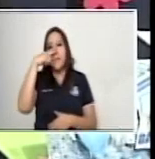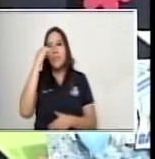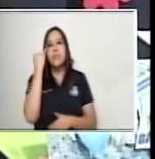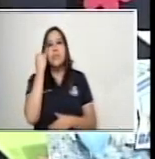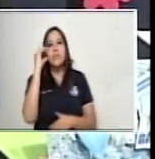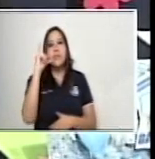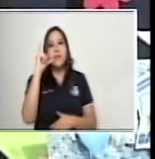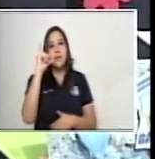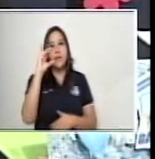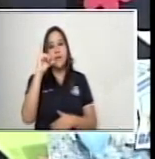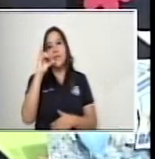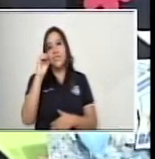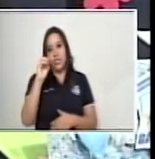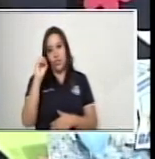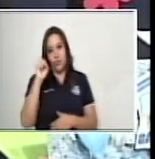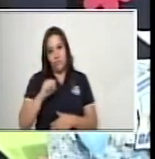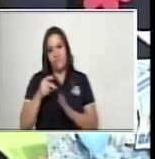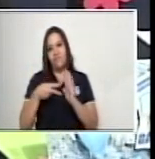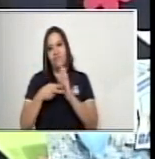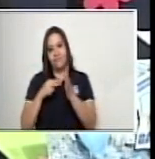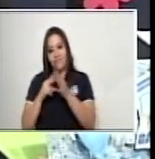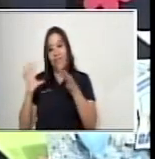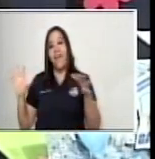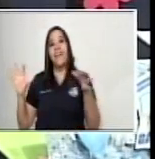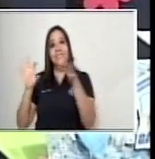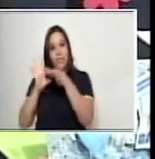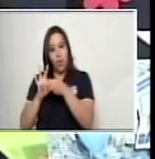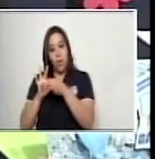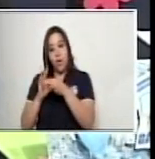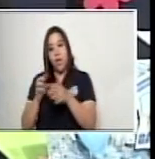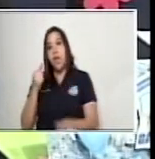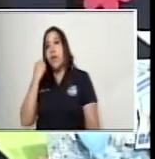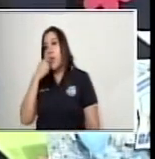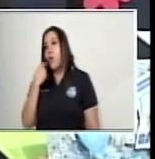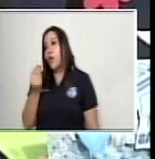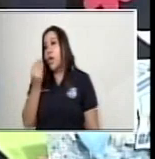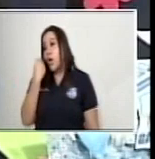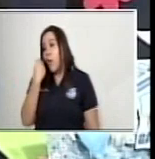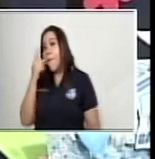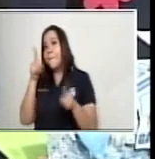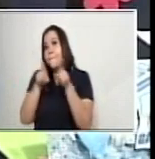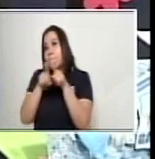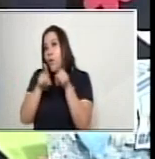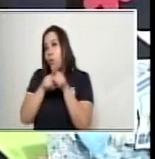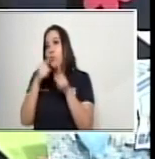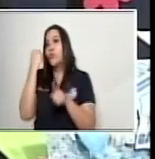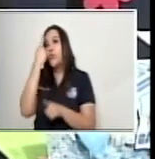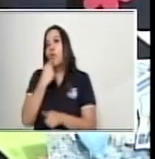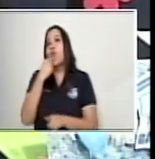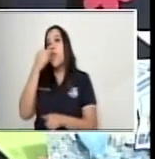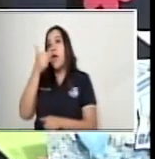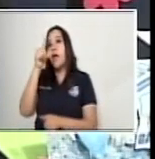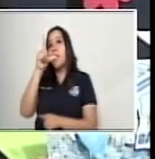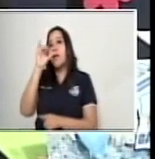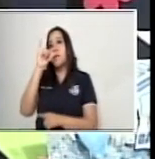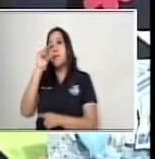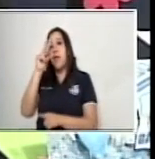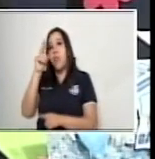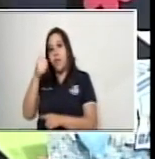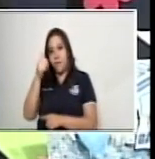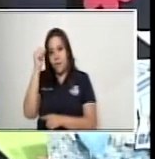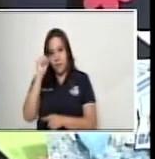Luego de el bolo alimenticio, y como dijimos que estos alimentos pues inician, el proceso